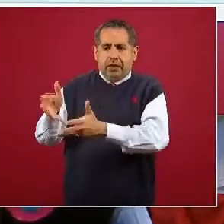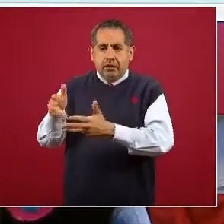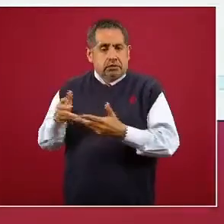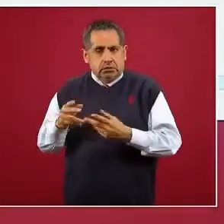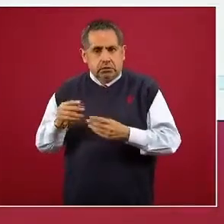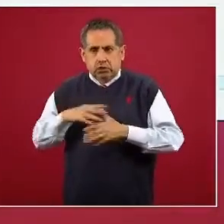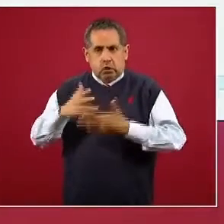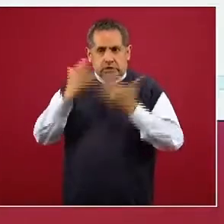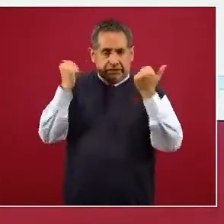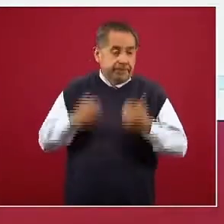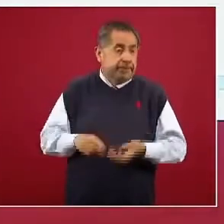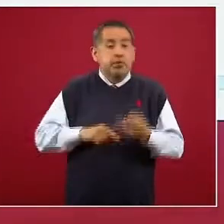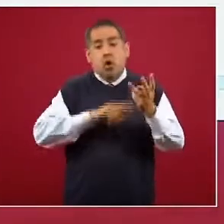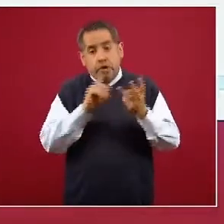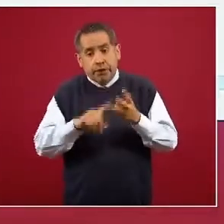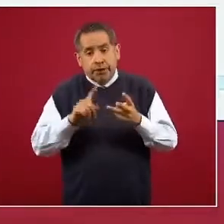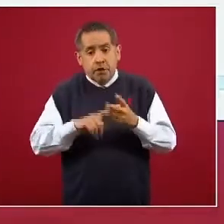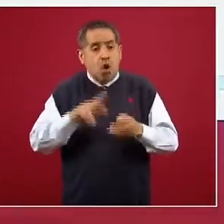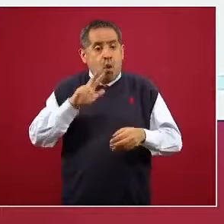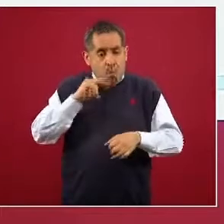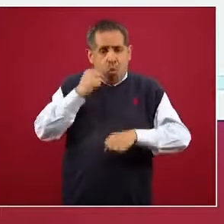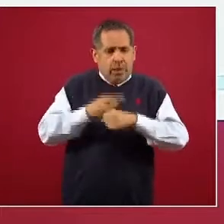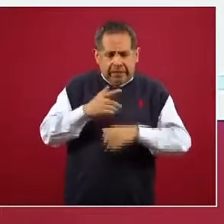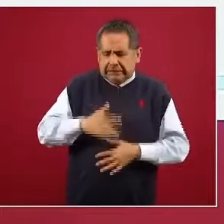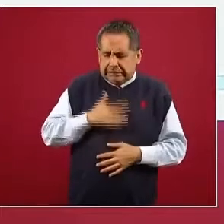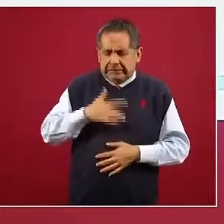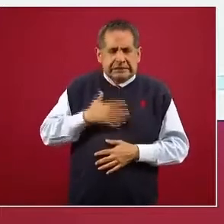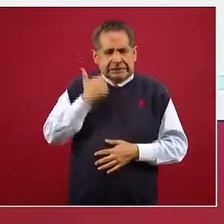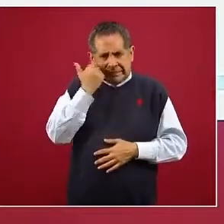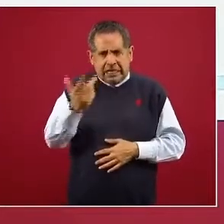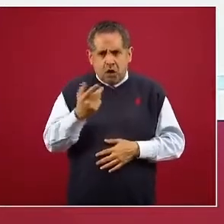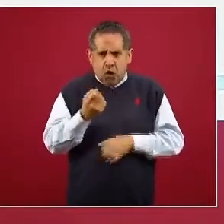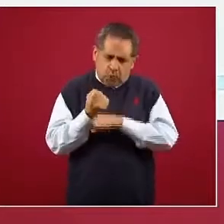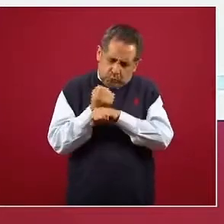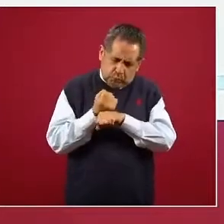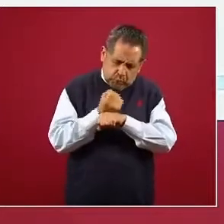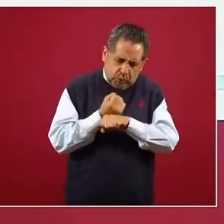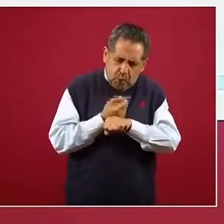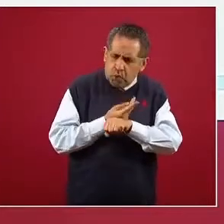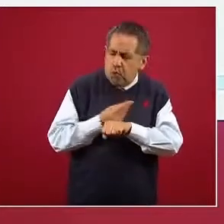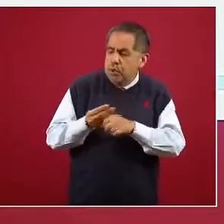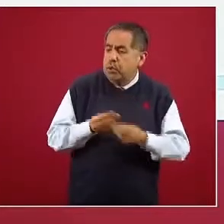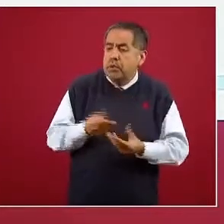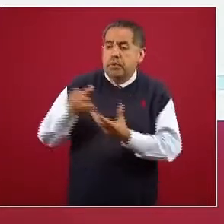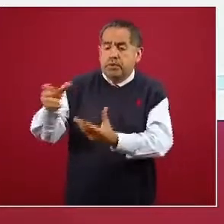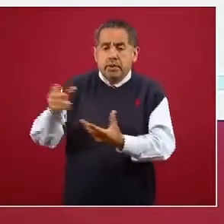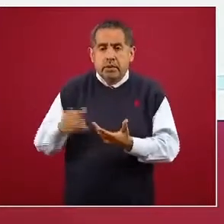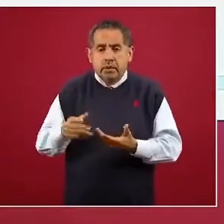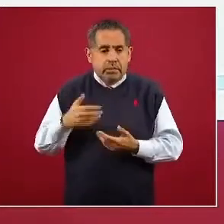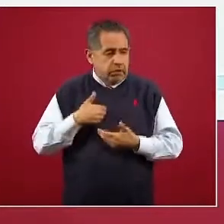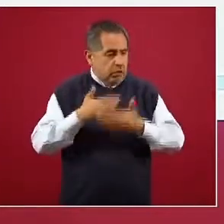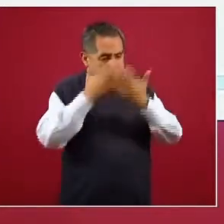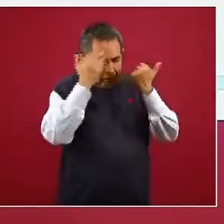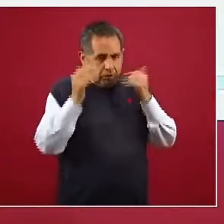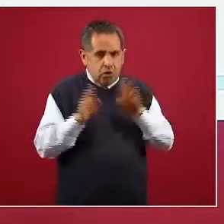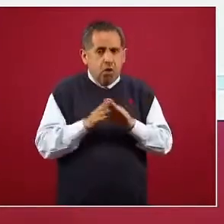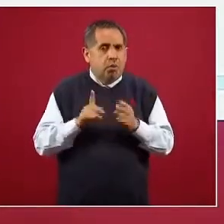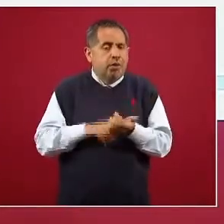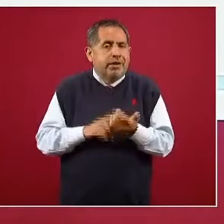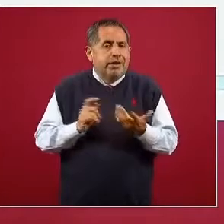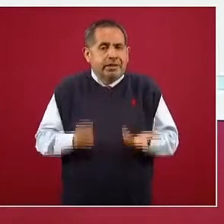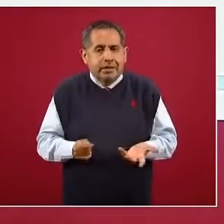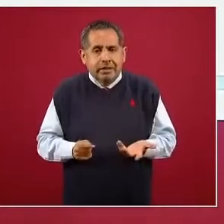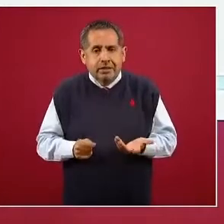grupo, donantes voluntarios y altruistas que han realizado la donación, pero que no conocen el intervalo